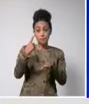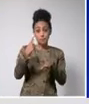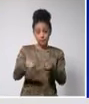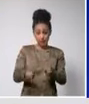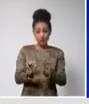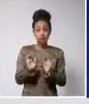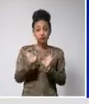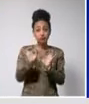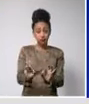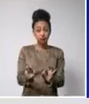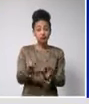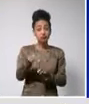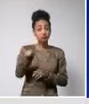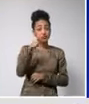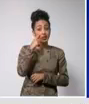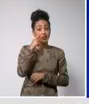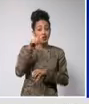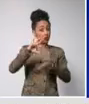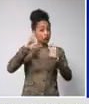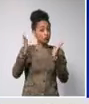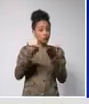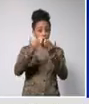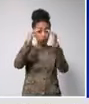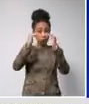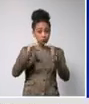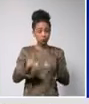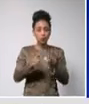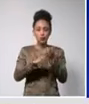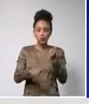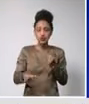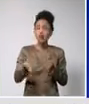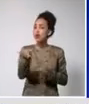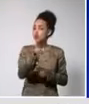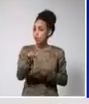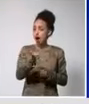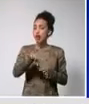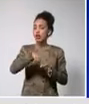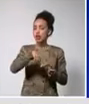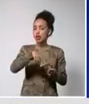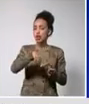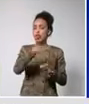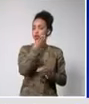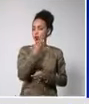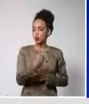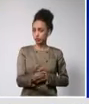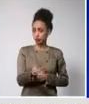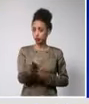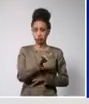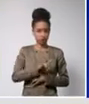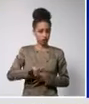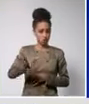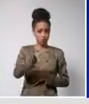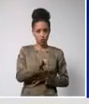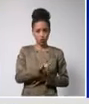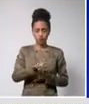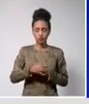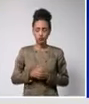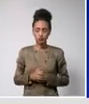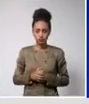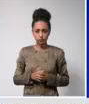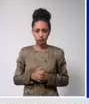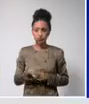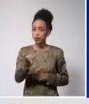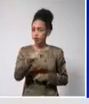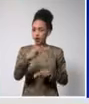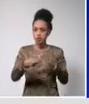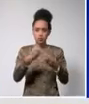está representado todas las provincias y el municipio especial Isla de la Juventud, del cual también se procesan